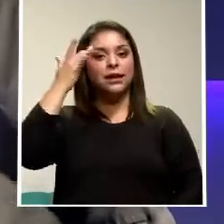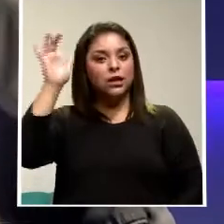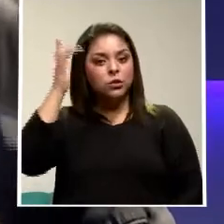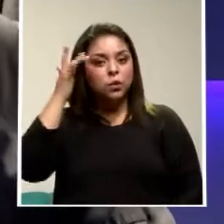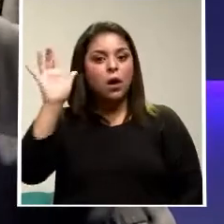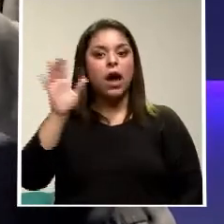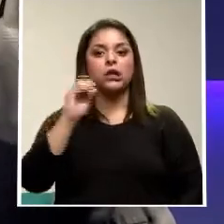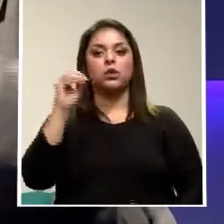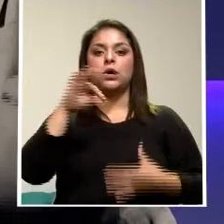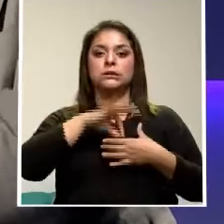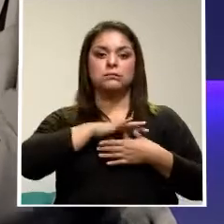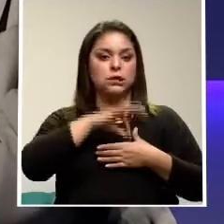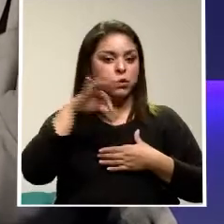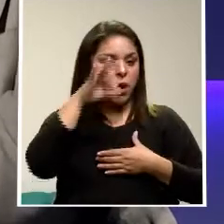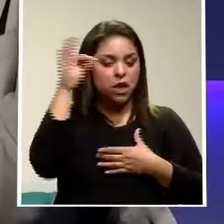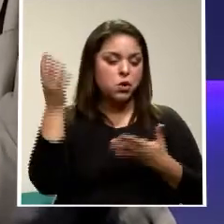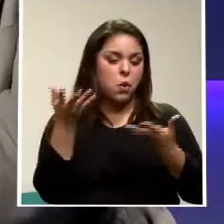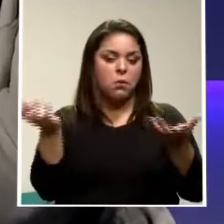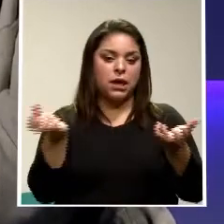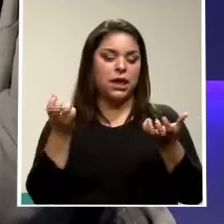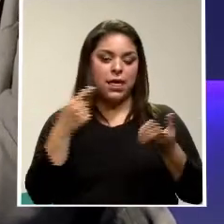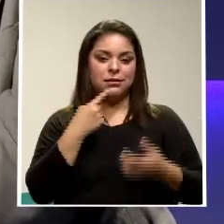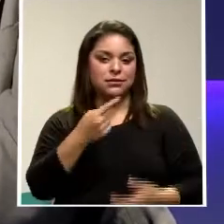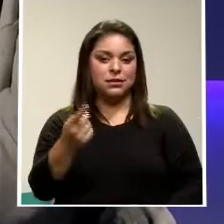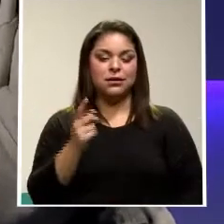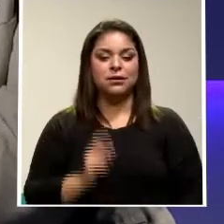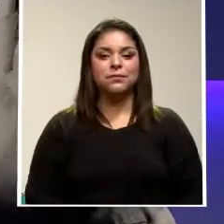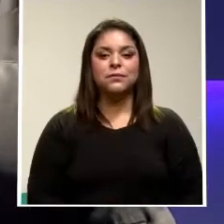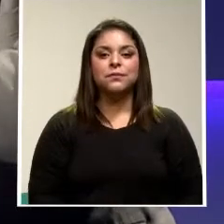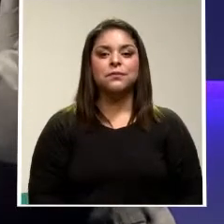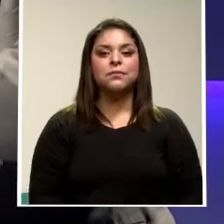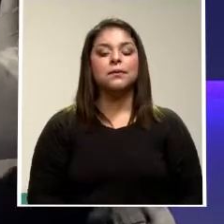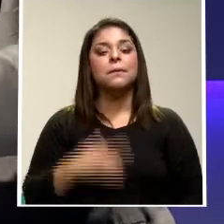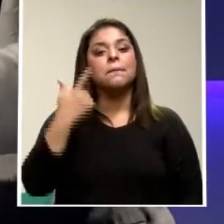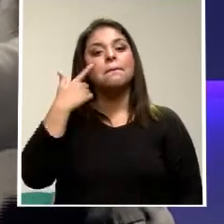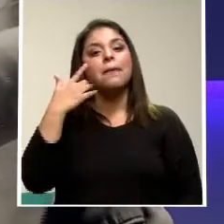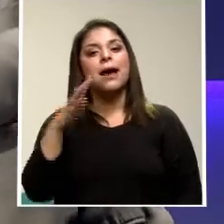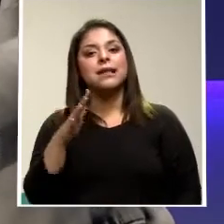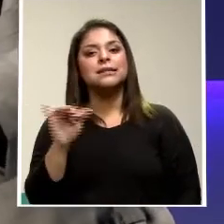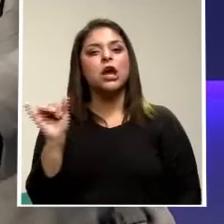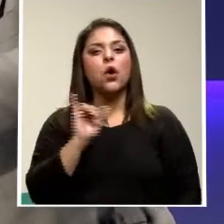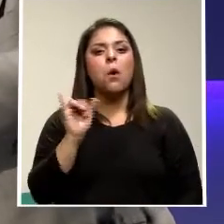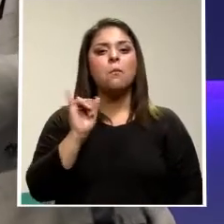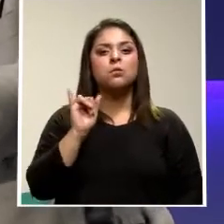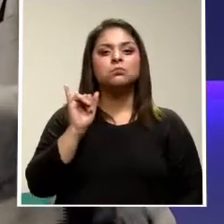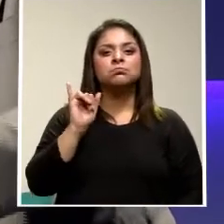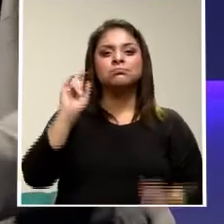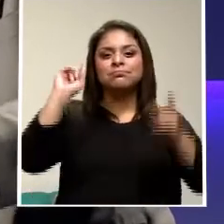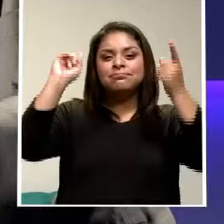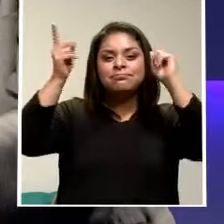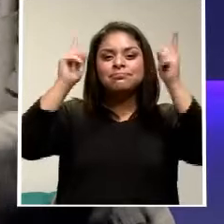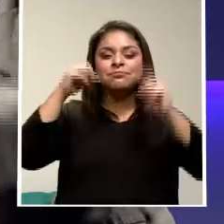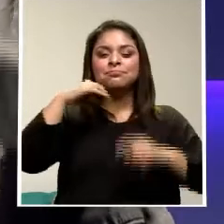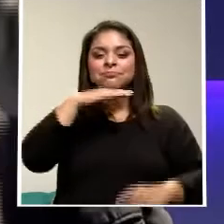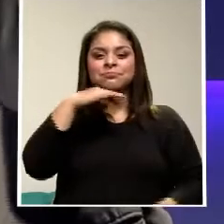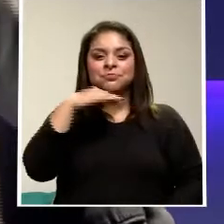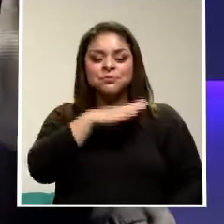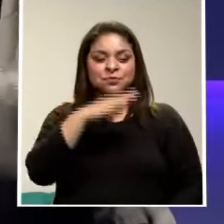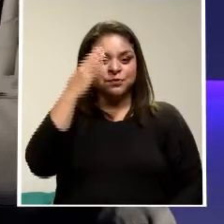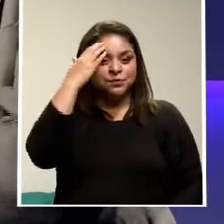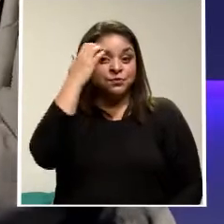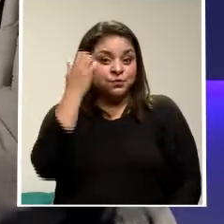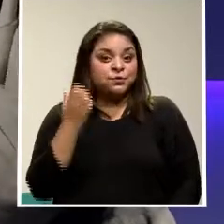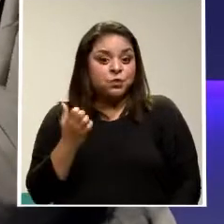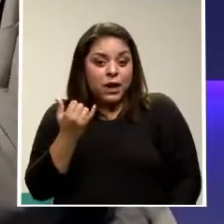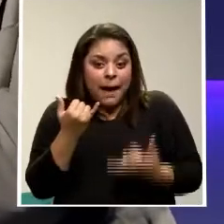o espirituales, llamarlas como querás, parecen como bichos raros justamente porque es algo